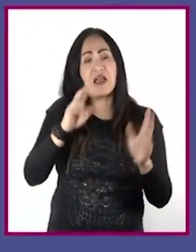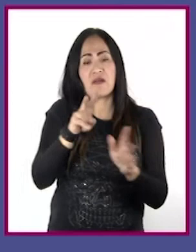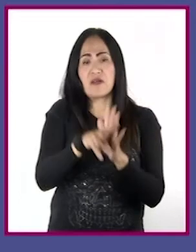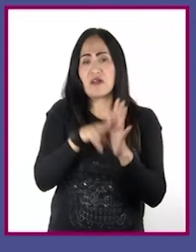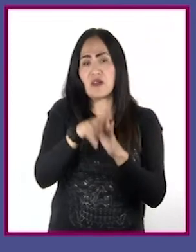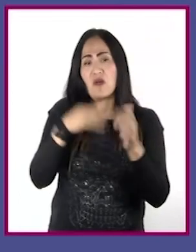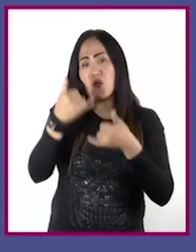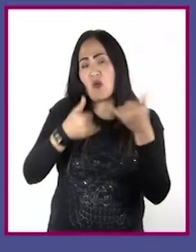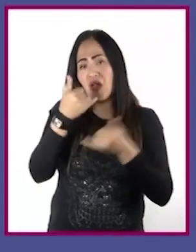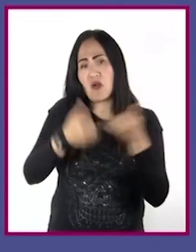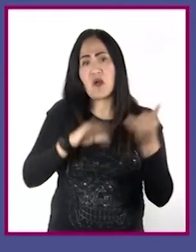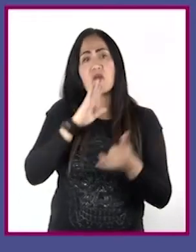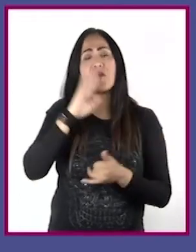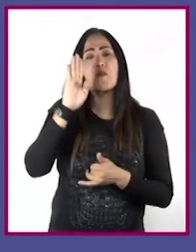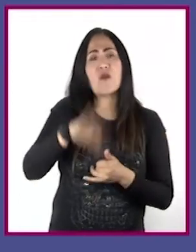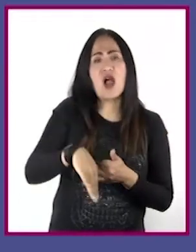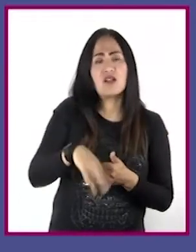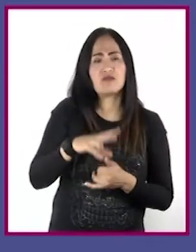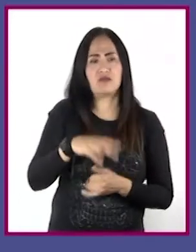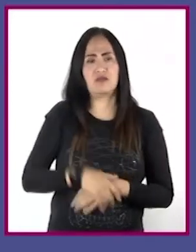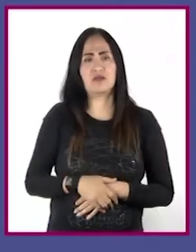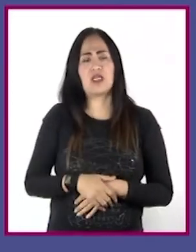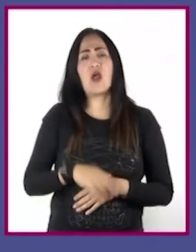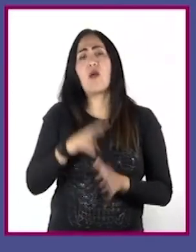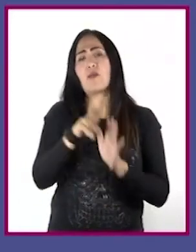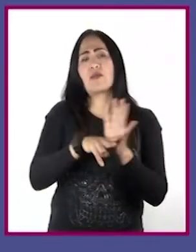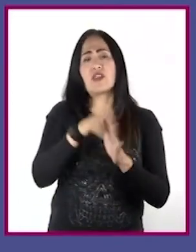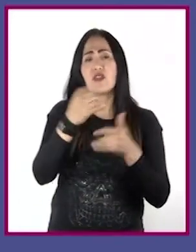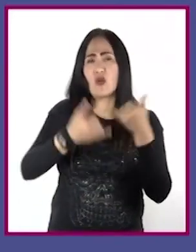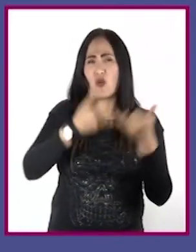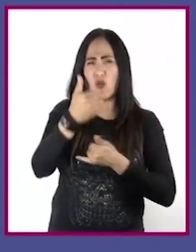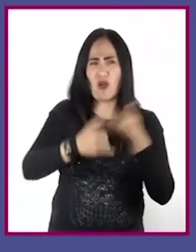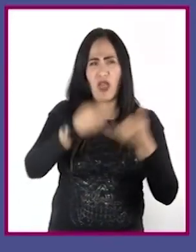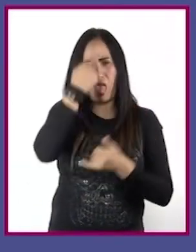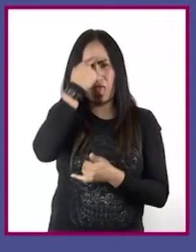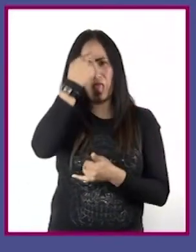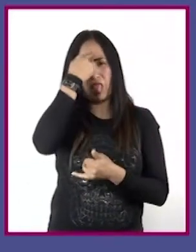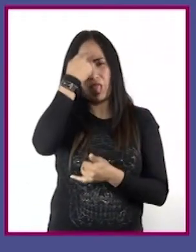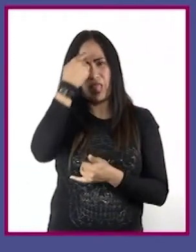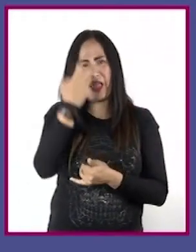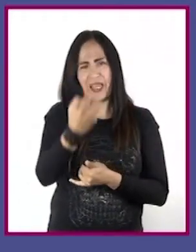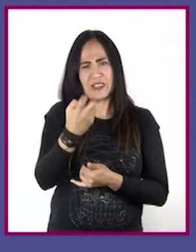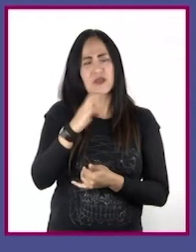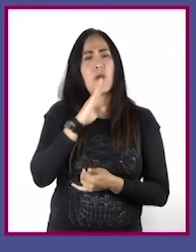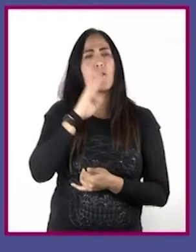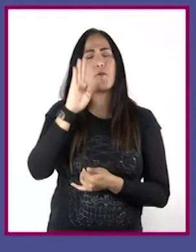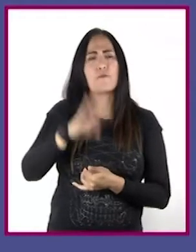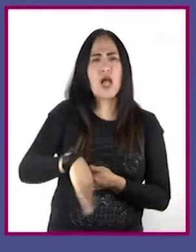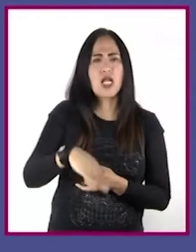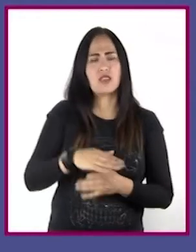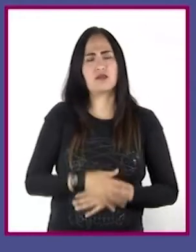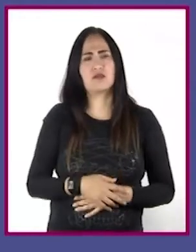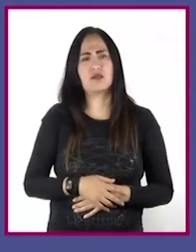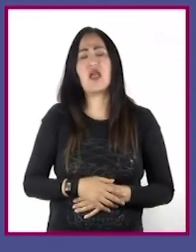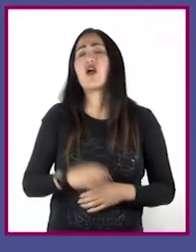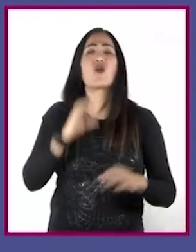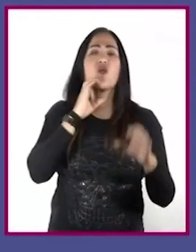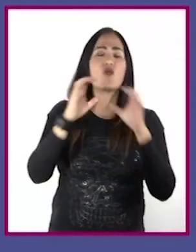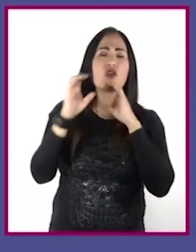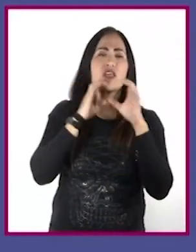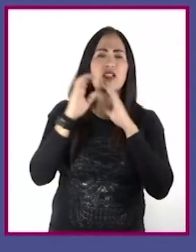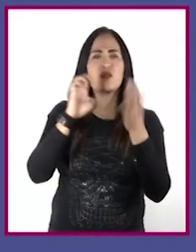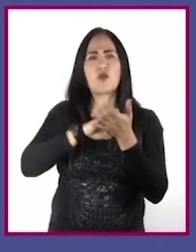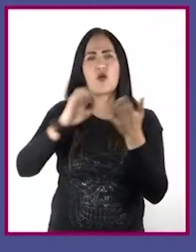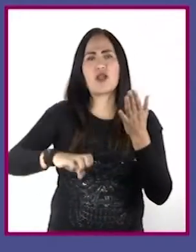malos. Concretamente, que los videojuegos en exceso son malos. Los medios de comunicación, en especial la